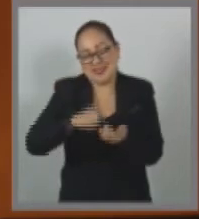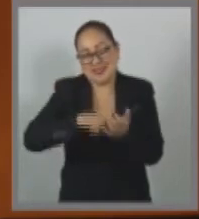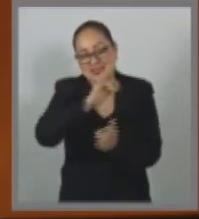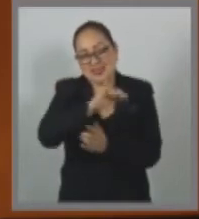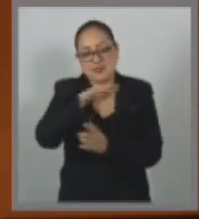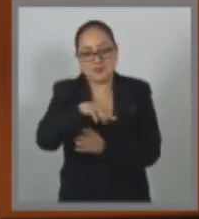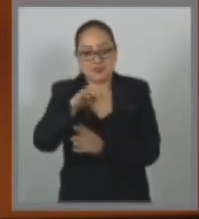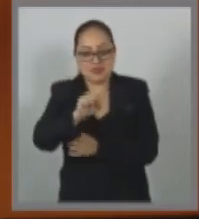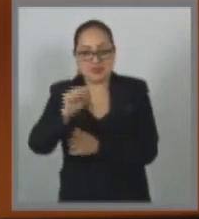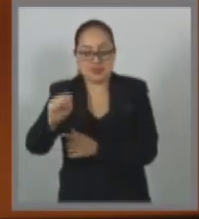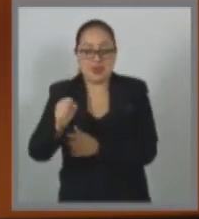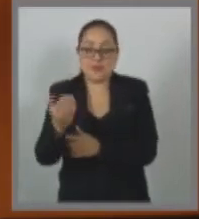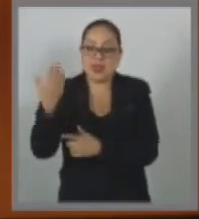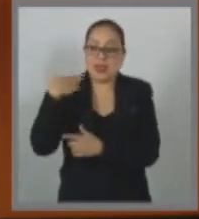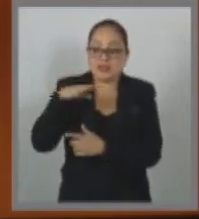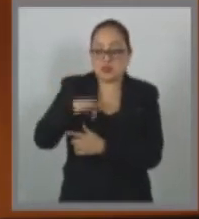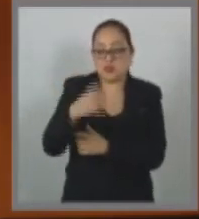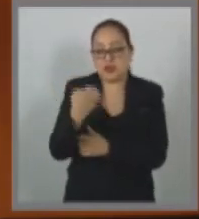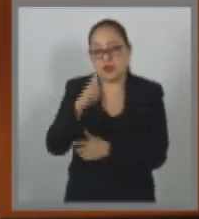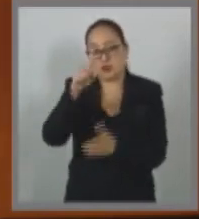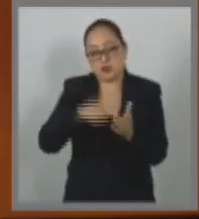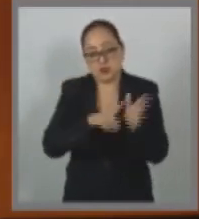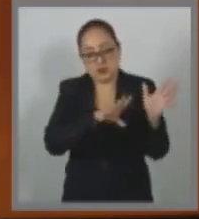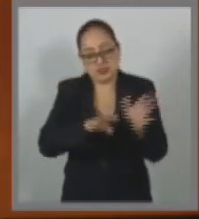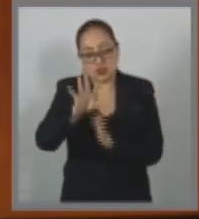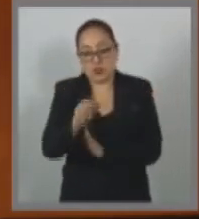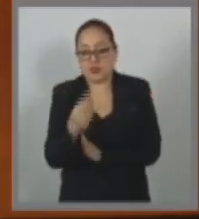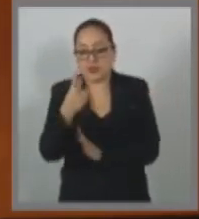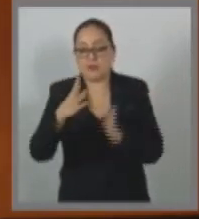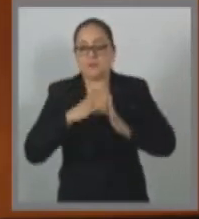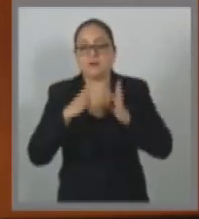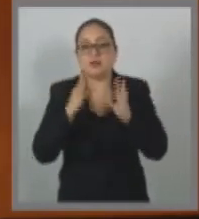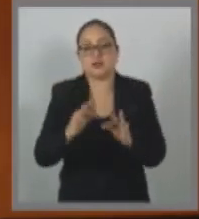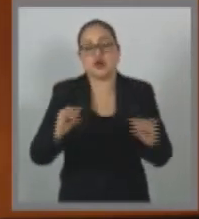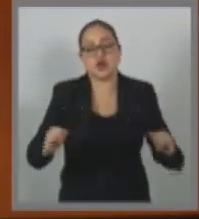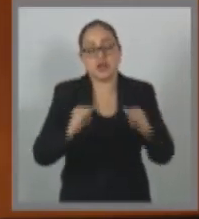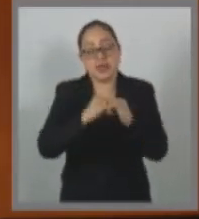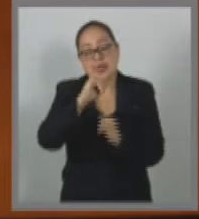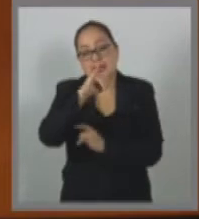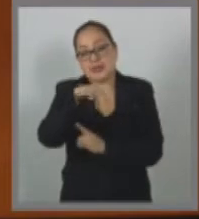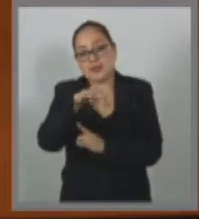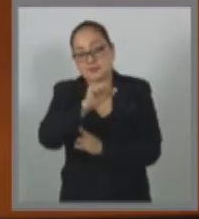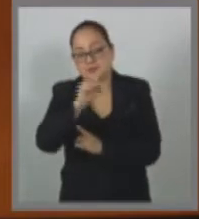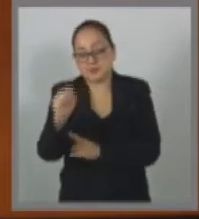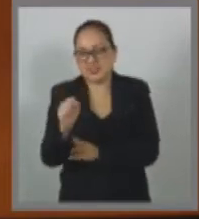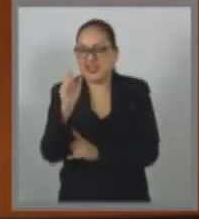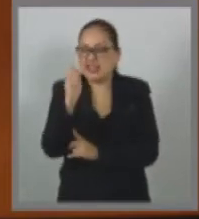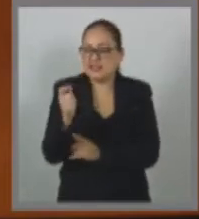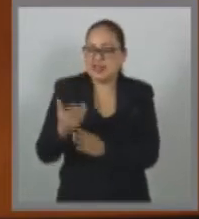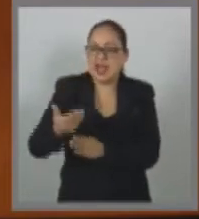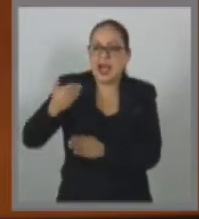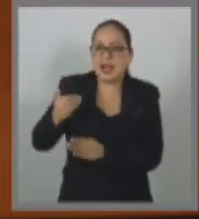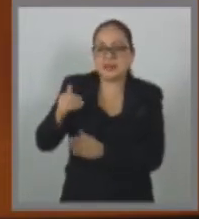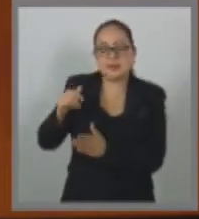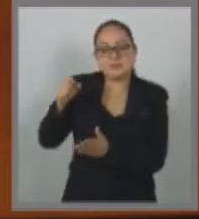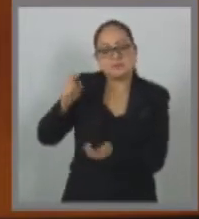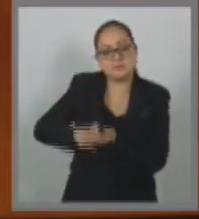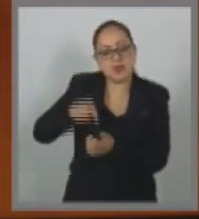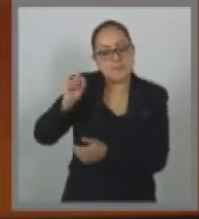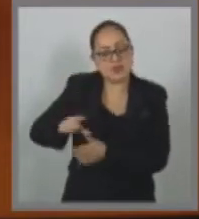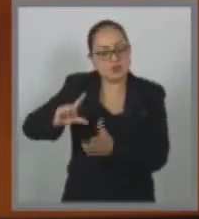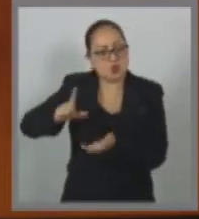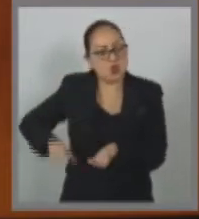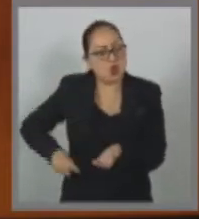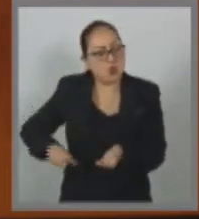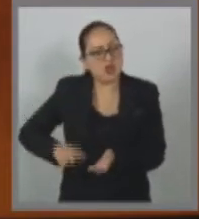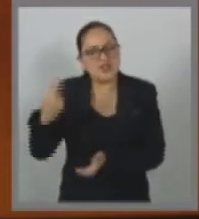de enero de 1943, se crea el Instituto Mexicano del Seguro Social como una respuesta institucional del Estado a